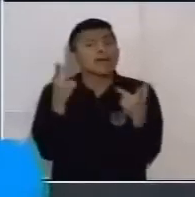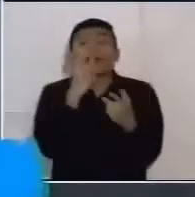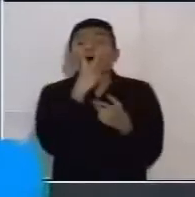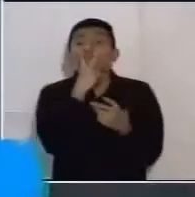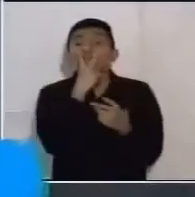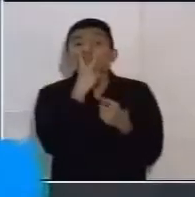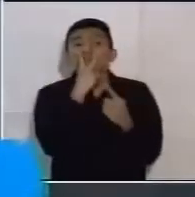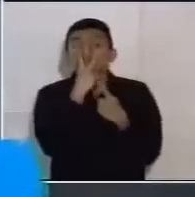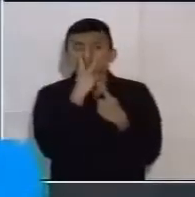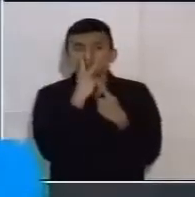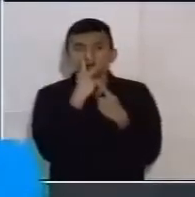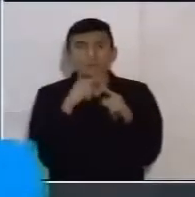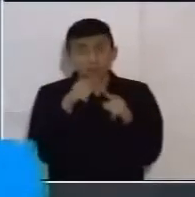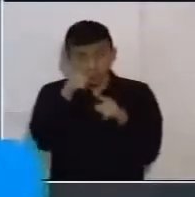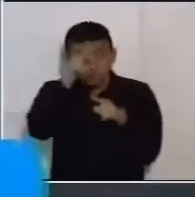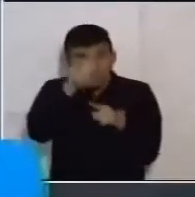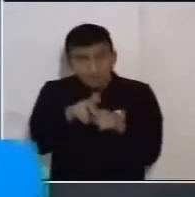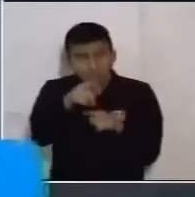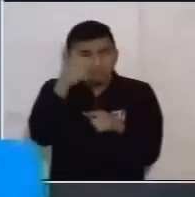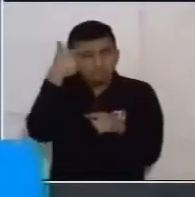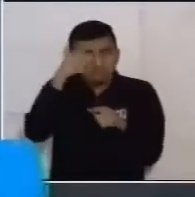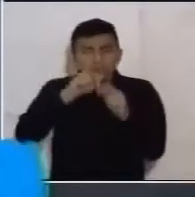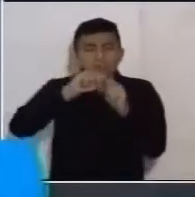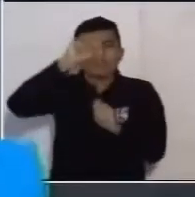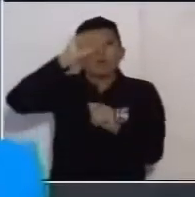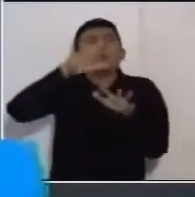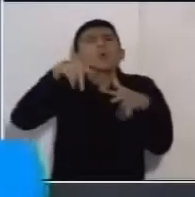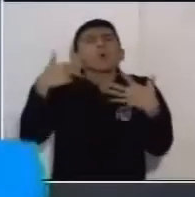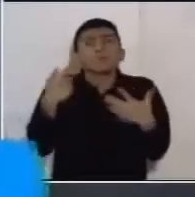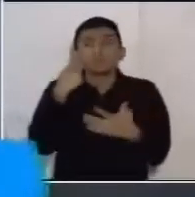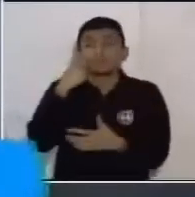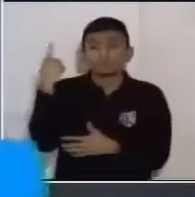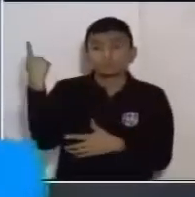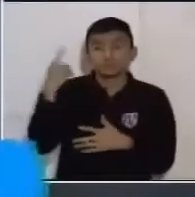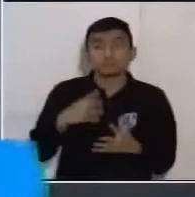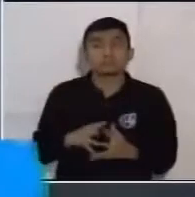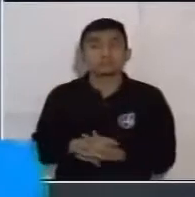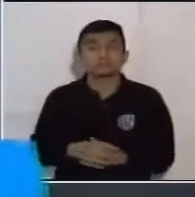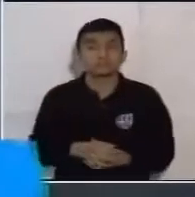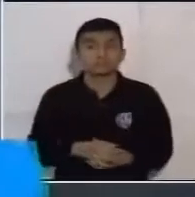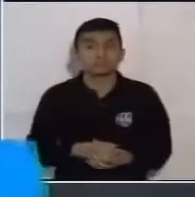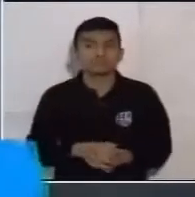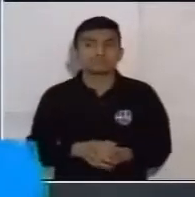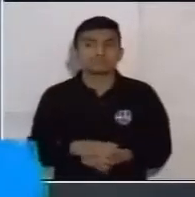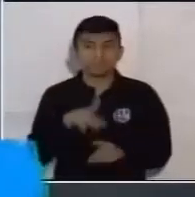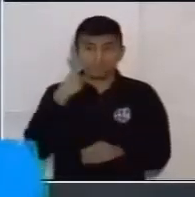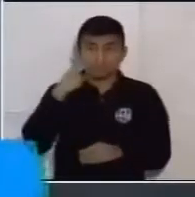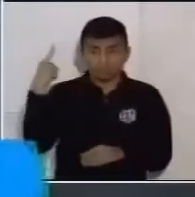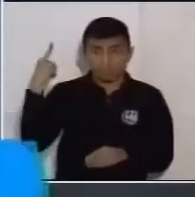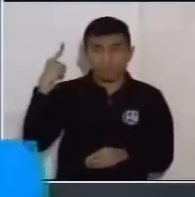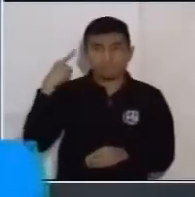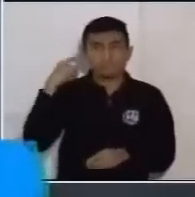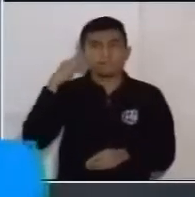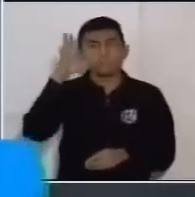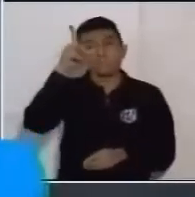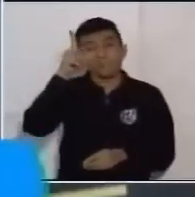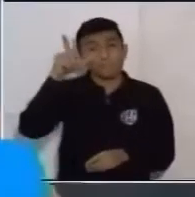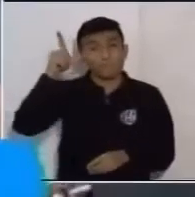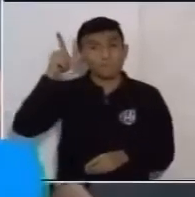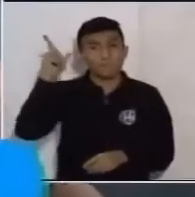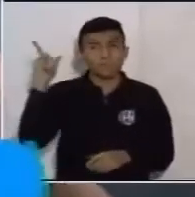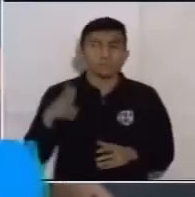Pero entonces tenemos que medirla o que conocerla. Coloquémosla así. Esta va a ser entonces la